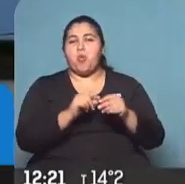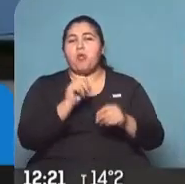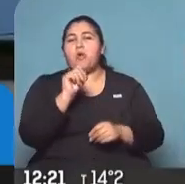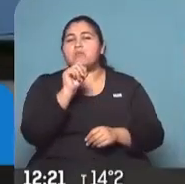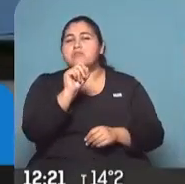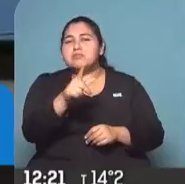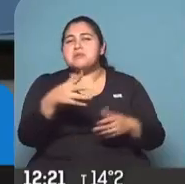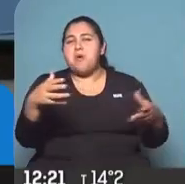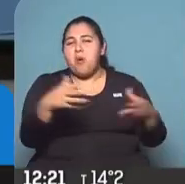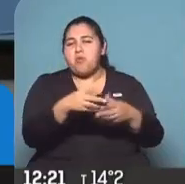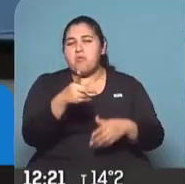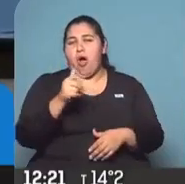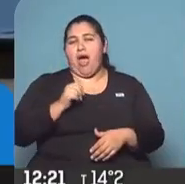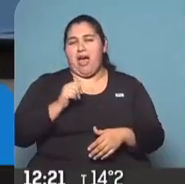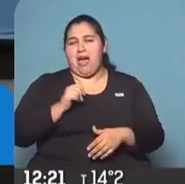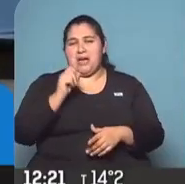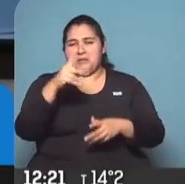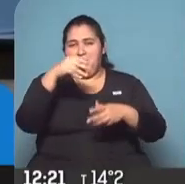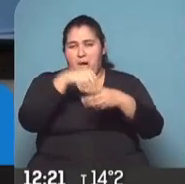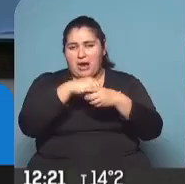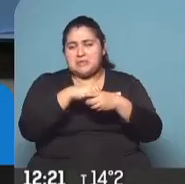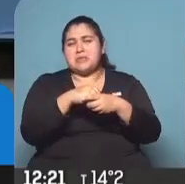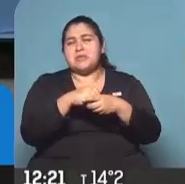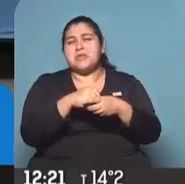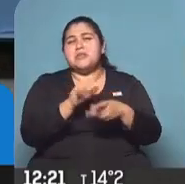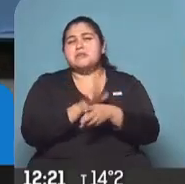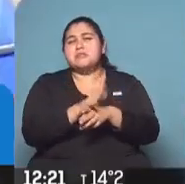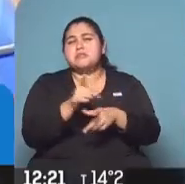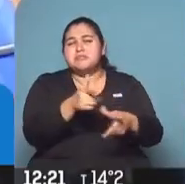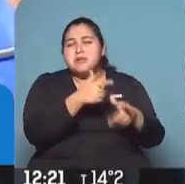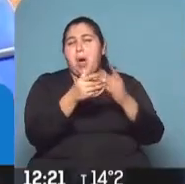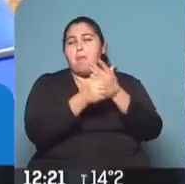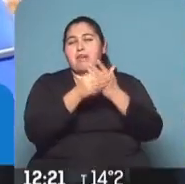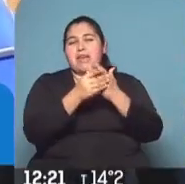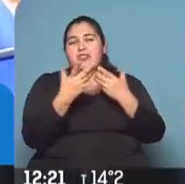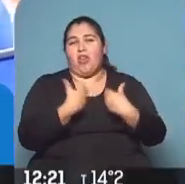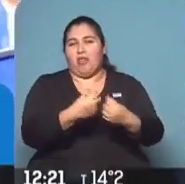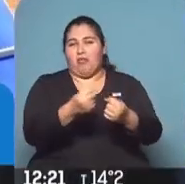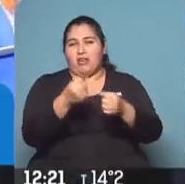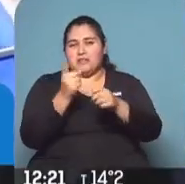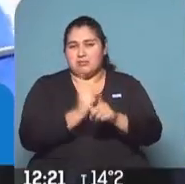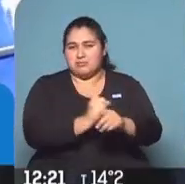del arma de artillería expondrá el señor ministro de defensa